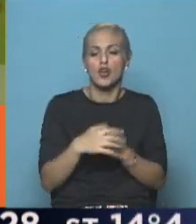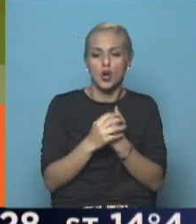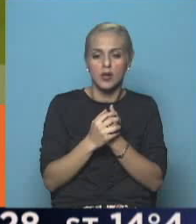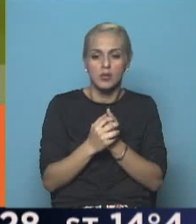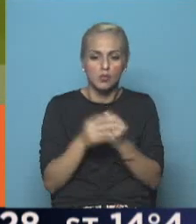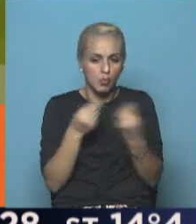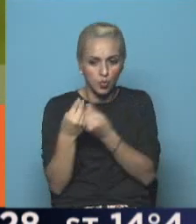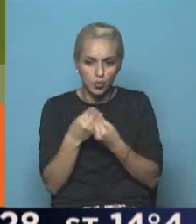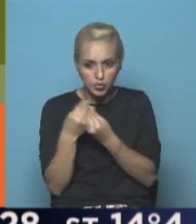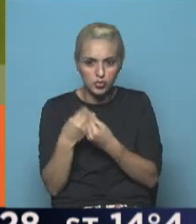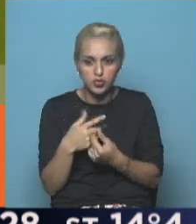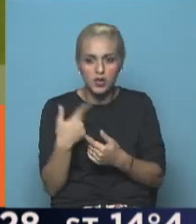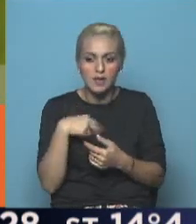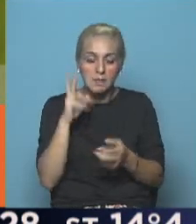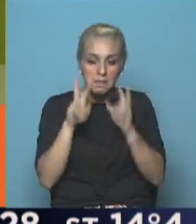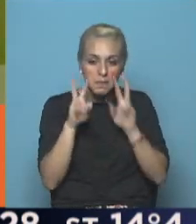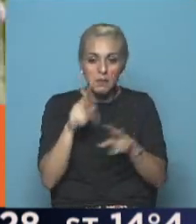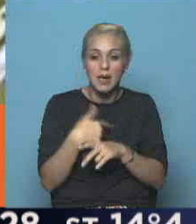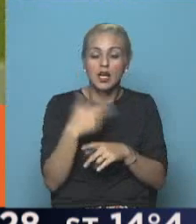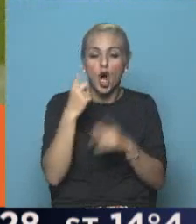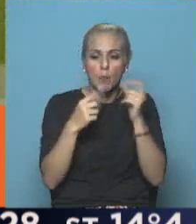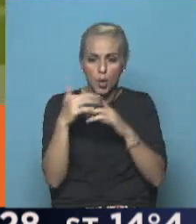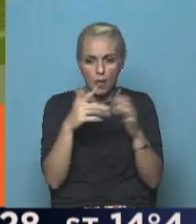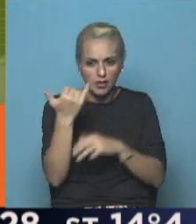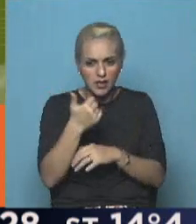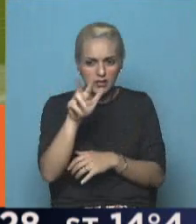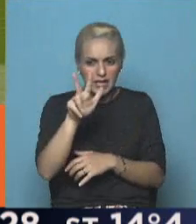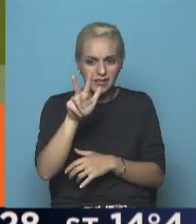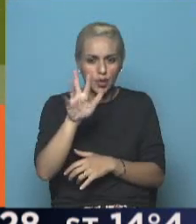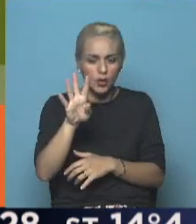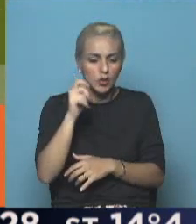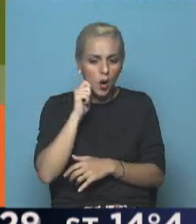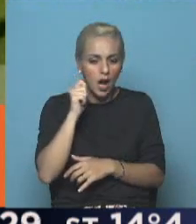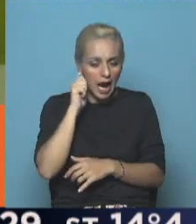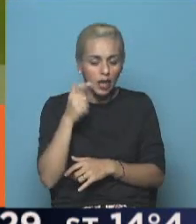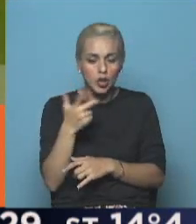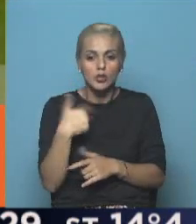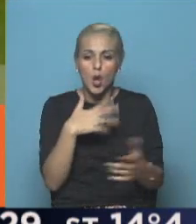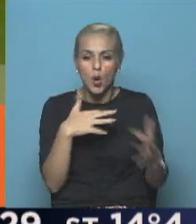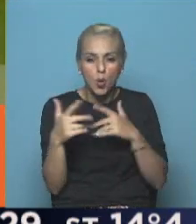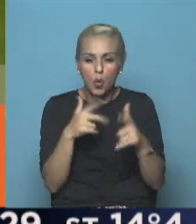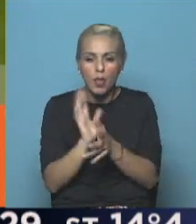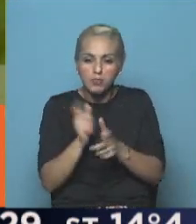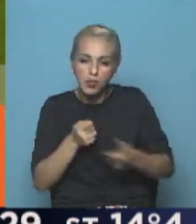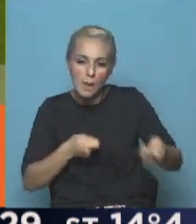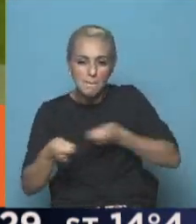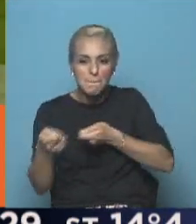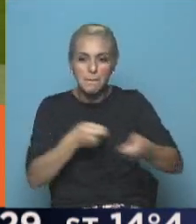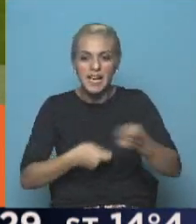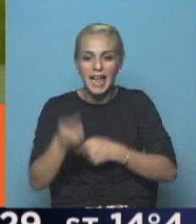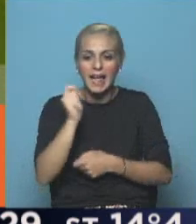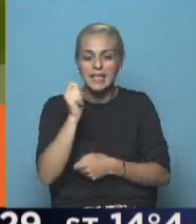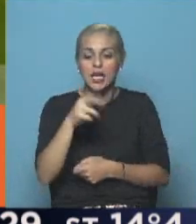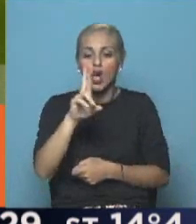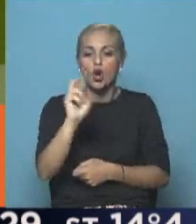Sebastián Martínez, este experimentado de 34 años en el fondo, con este jugador que es el que maneja los hilos del equipo, hablamos de